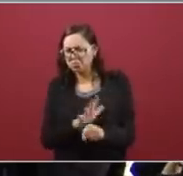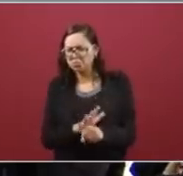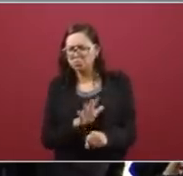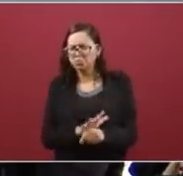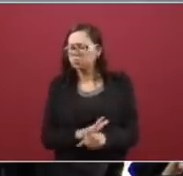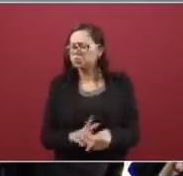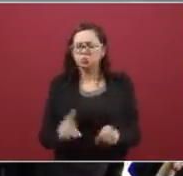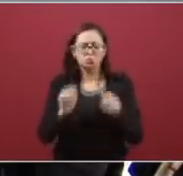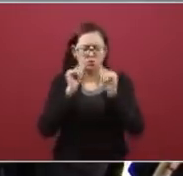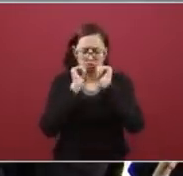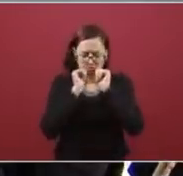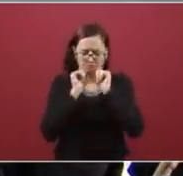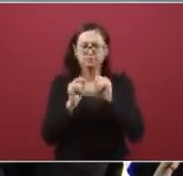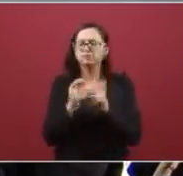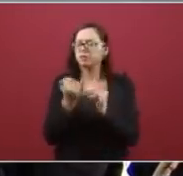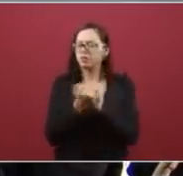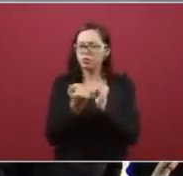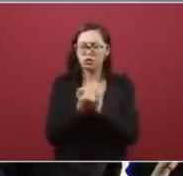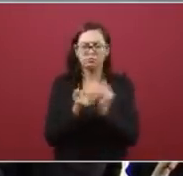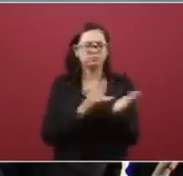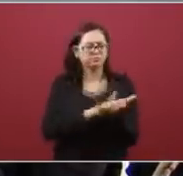y va a recibir su apoyo.